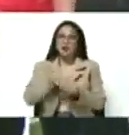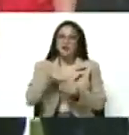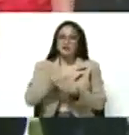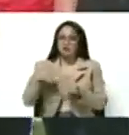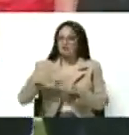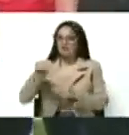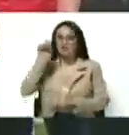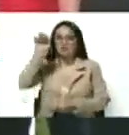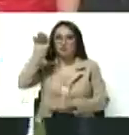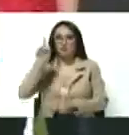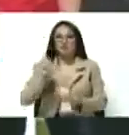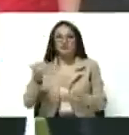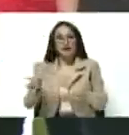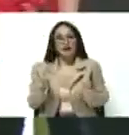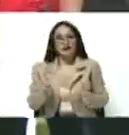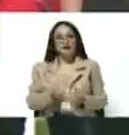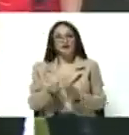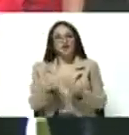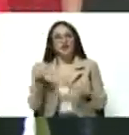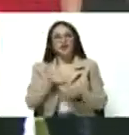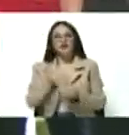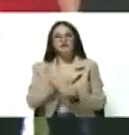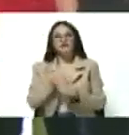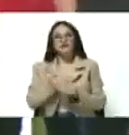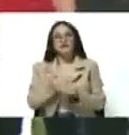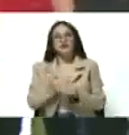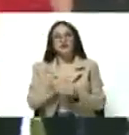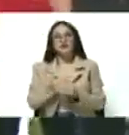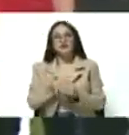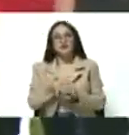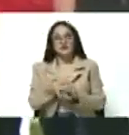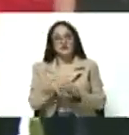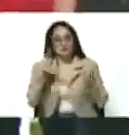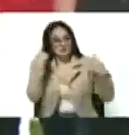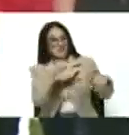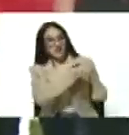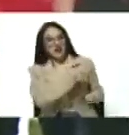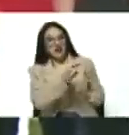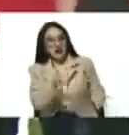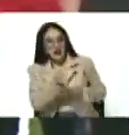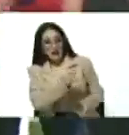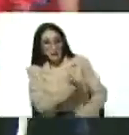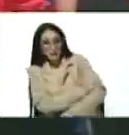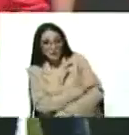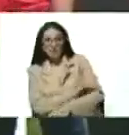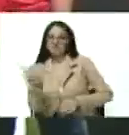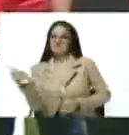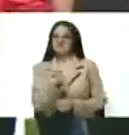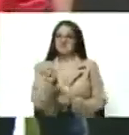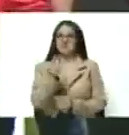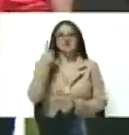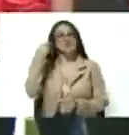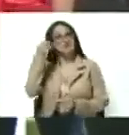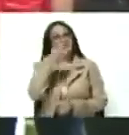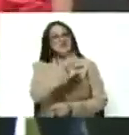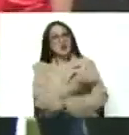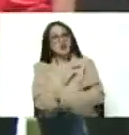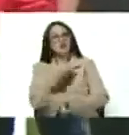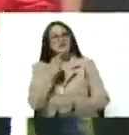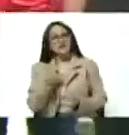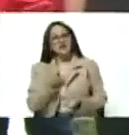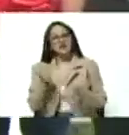vengan. Todas las elecciones que vengan. ¿Le vamos a dar chance a la derecha? ¿Ustedes creen eso que la derecha dice, déjenme